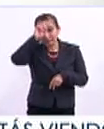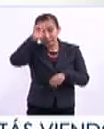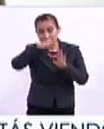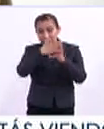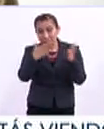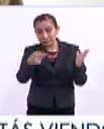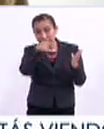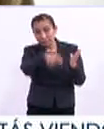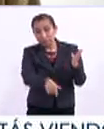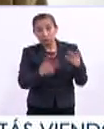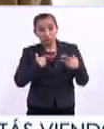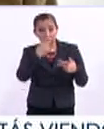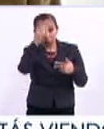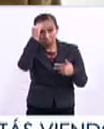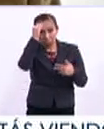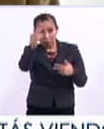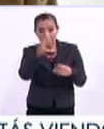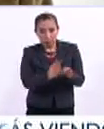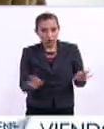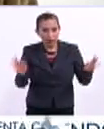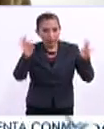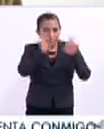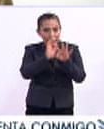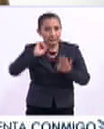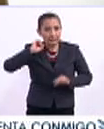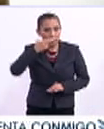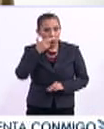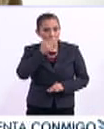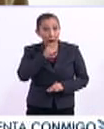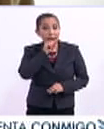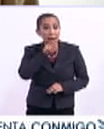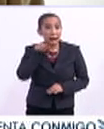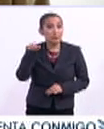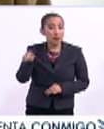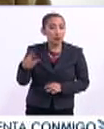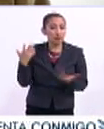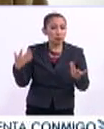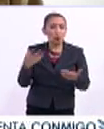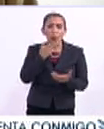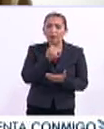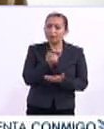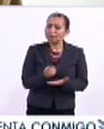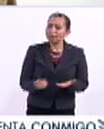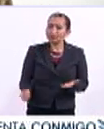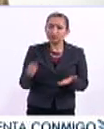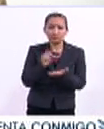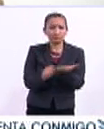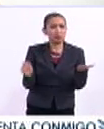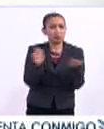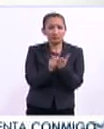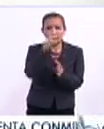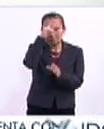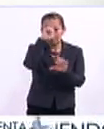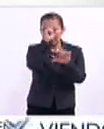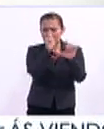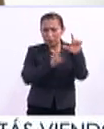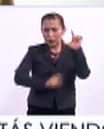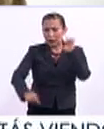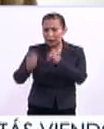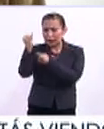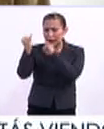libro de uno de los autores más importantes de Chihuahua y también un escritor de prestigio nacional e